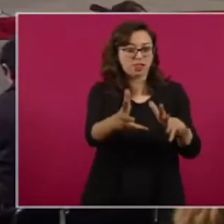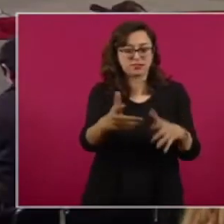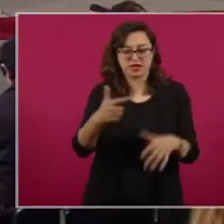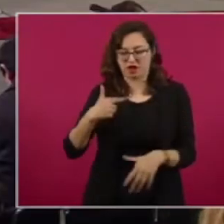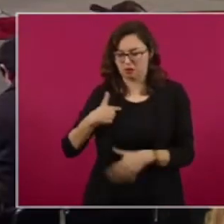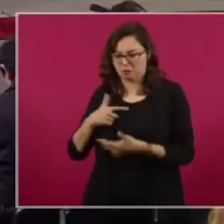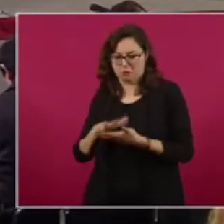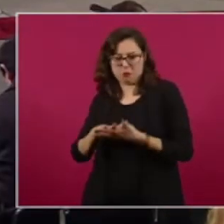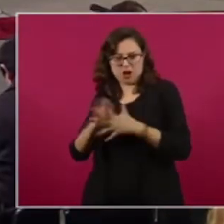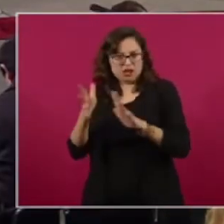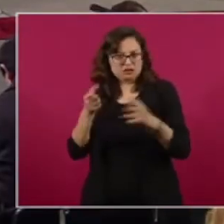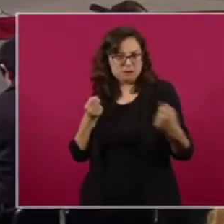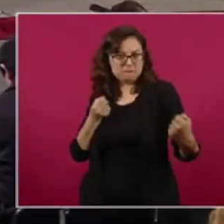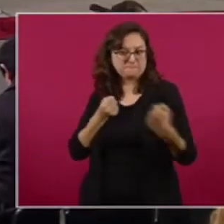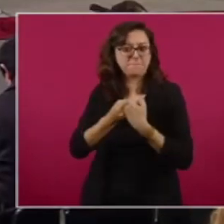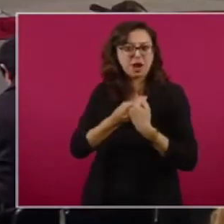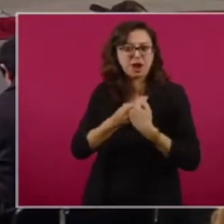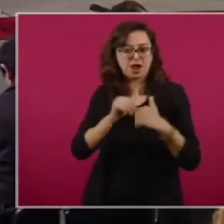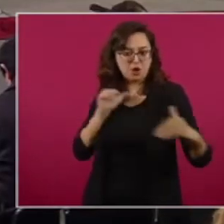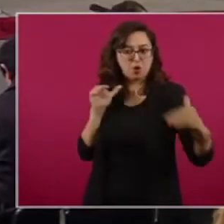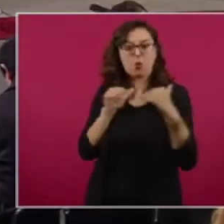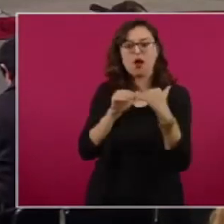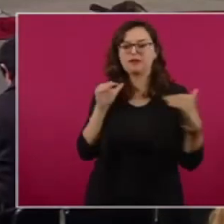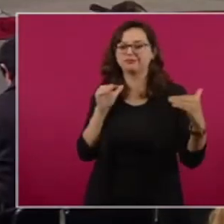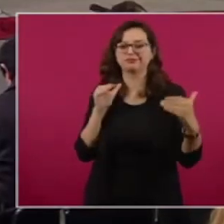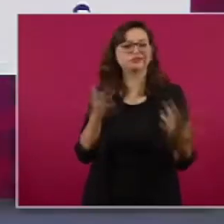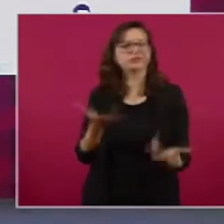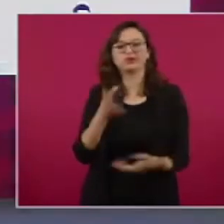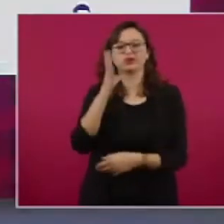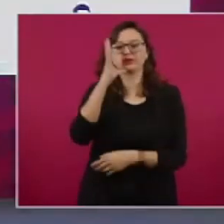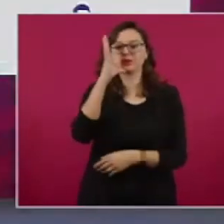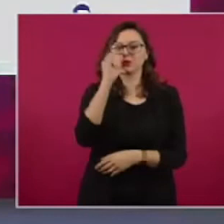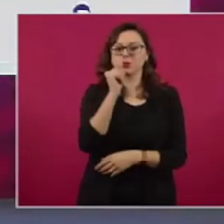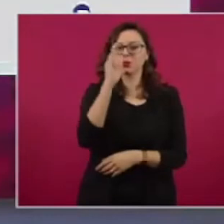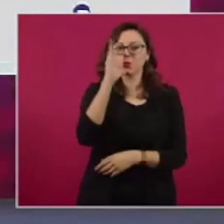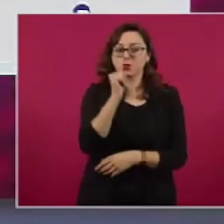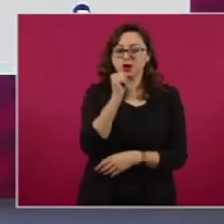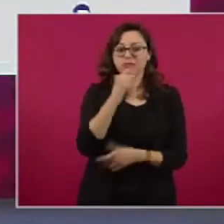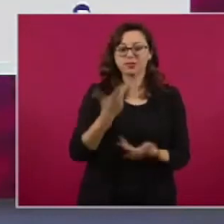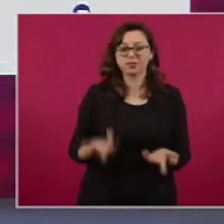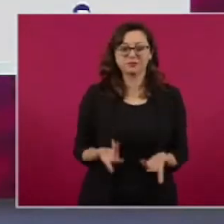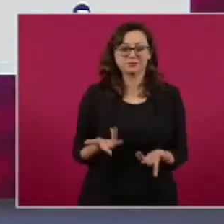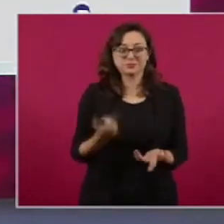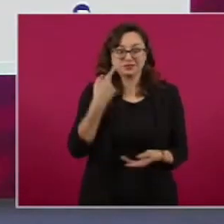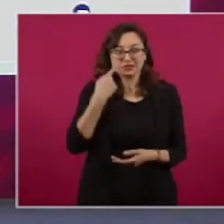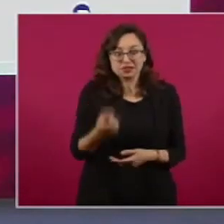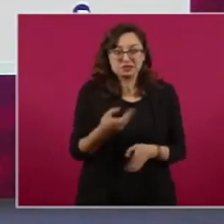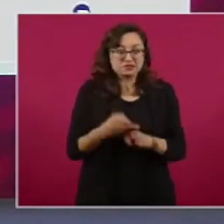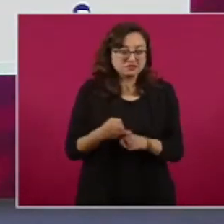el mal con el mal. Lo que fracasó,